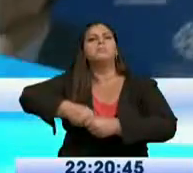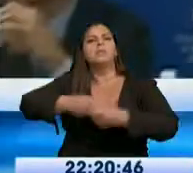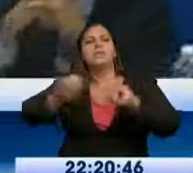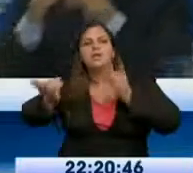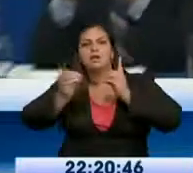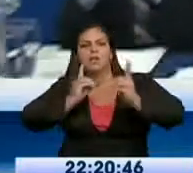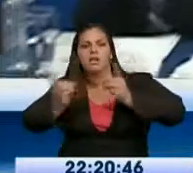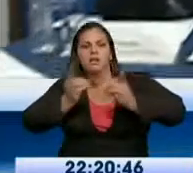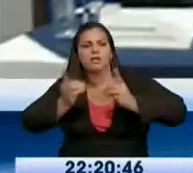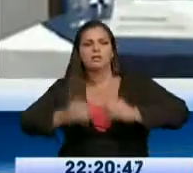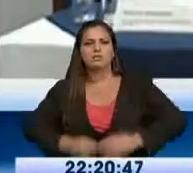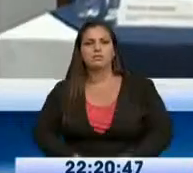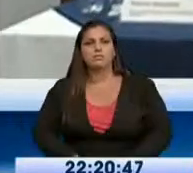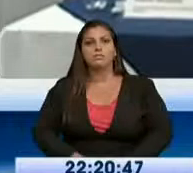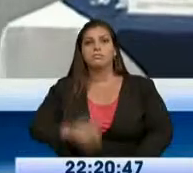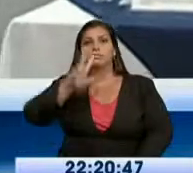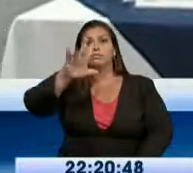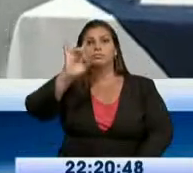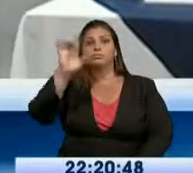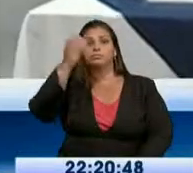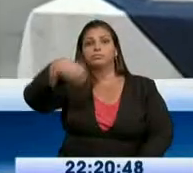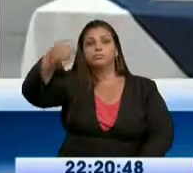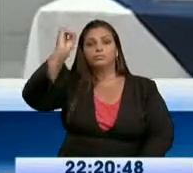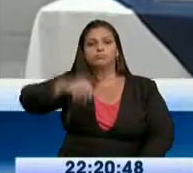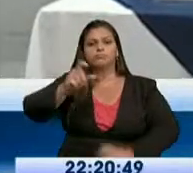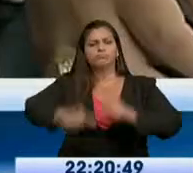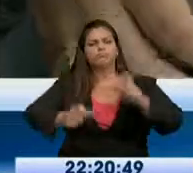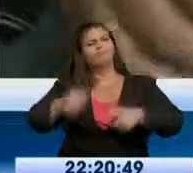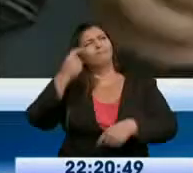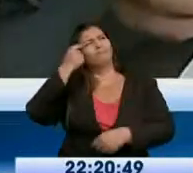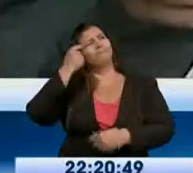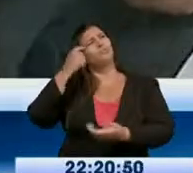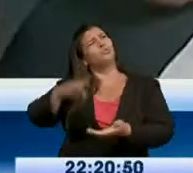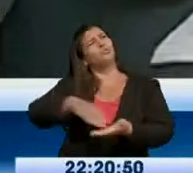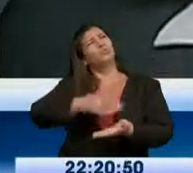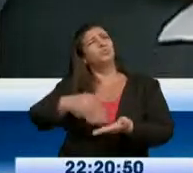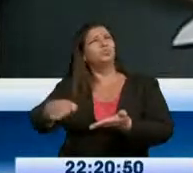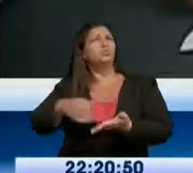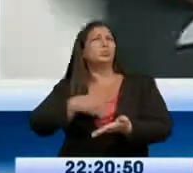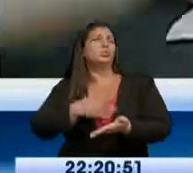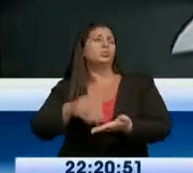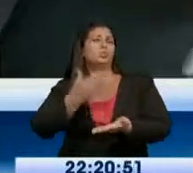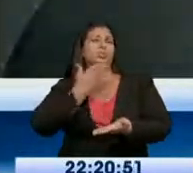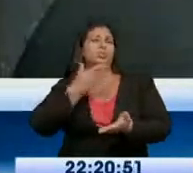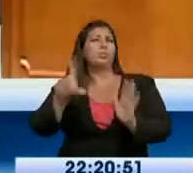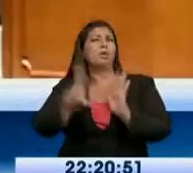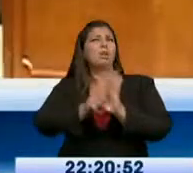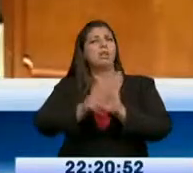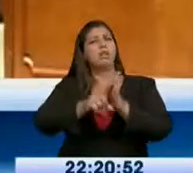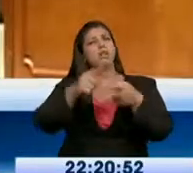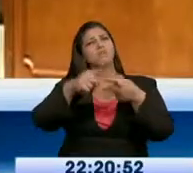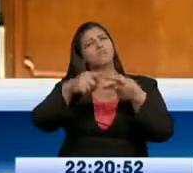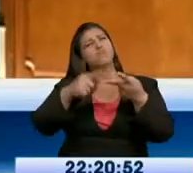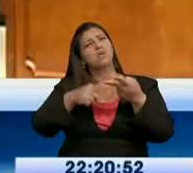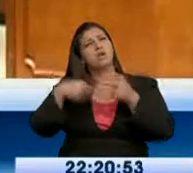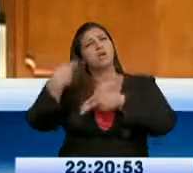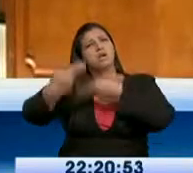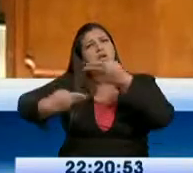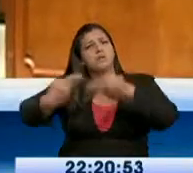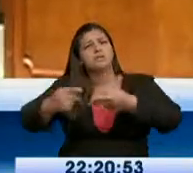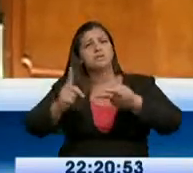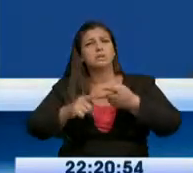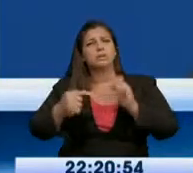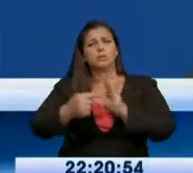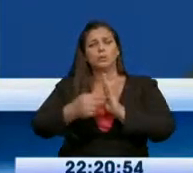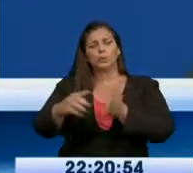que apenas el 38% de la ciudadanía tiene dudas con respecto a las leyes de herencia y plusvalía. Sin embargo, el diálogo sobre